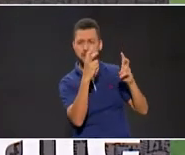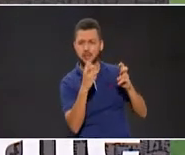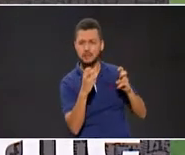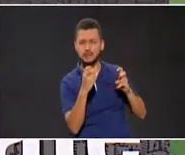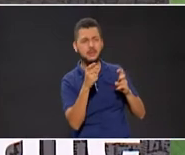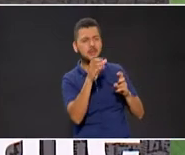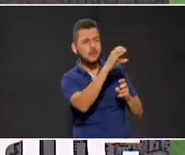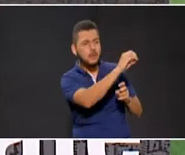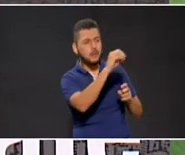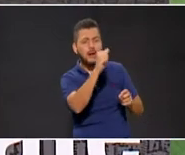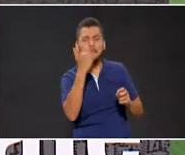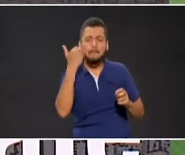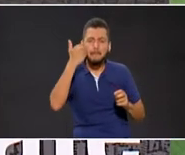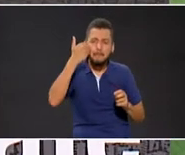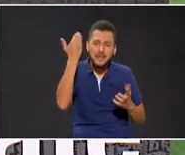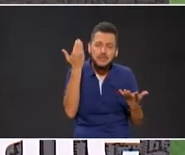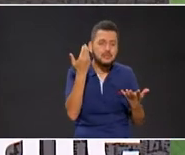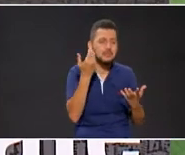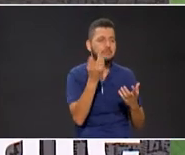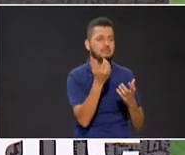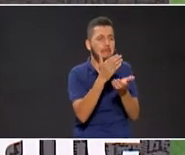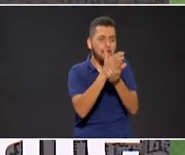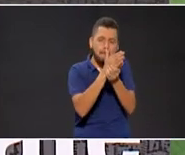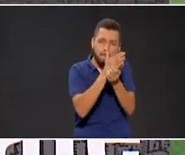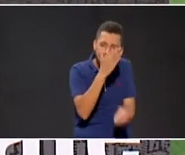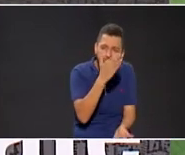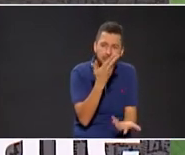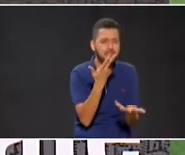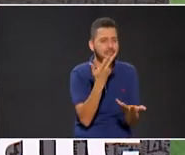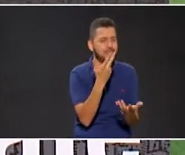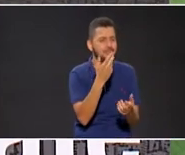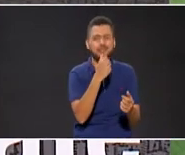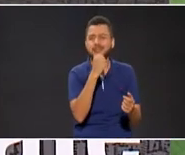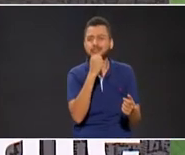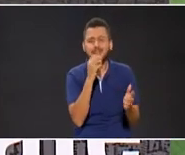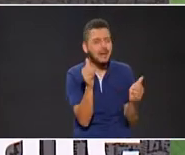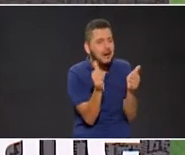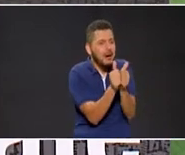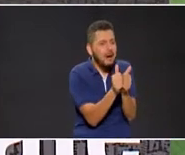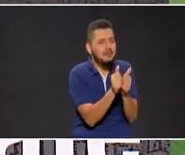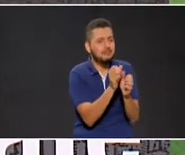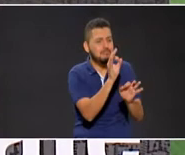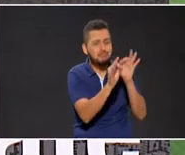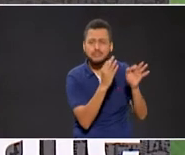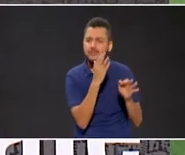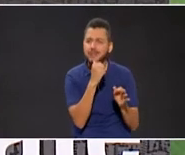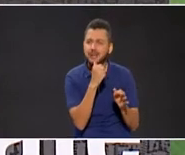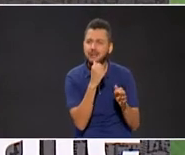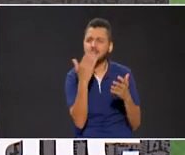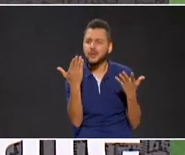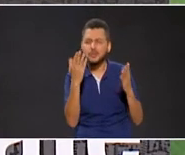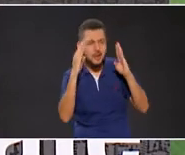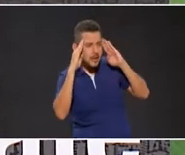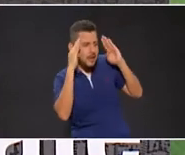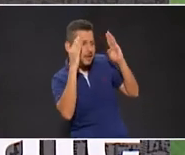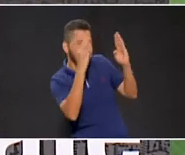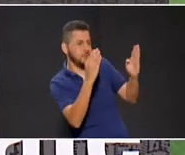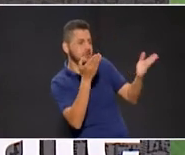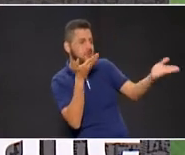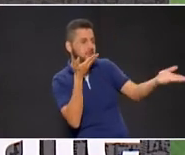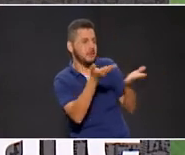en muchos casos es como una son unas propuestas muy asistencialistas en algunos de ellos se ha pensado de qué hacer con